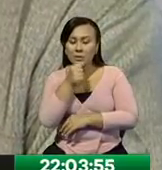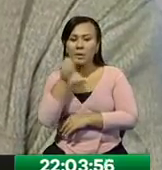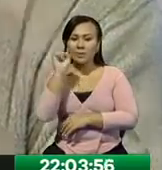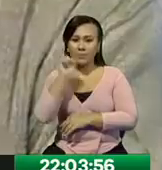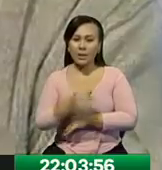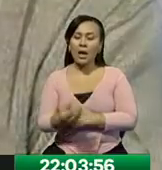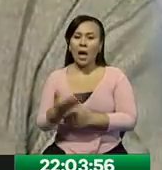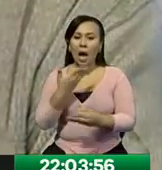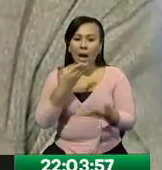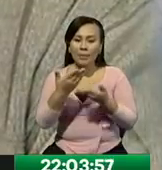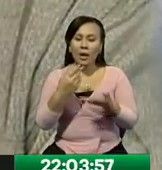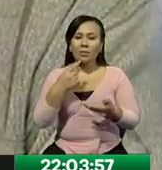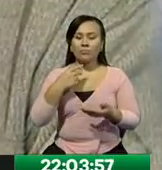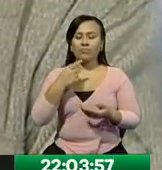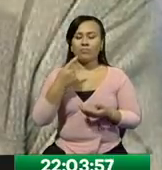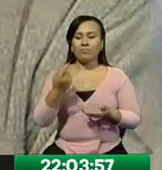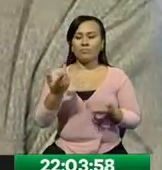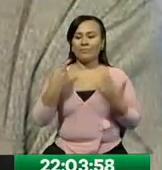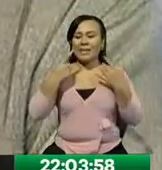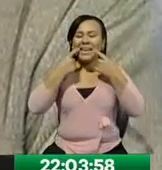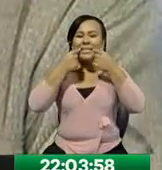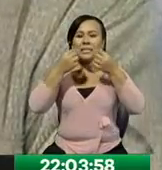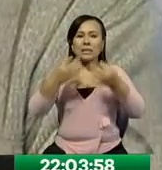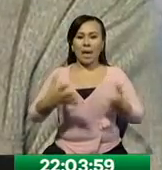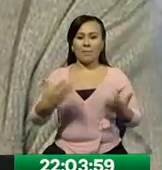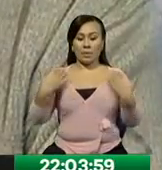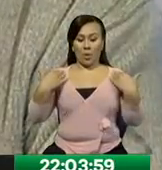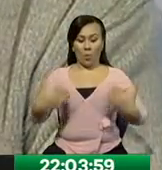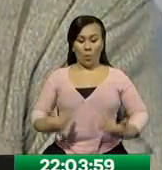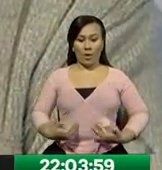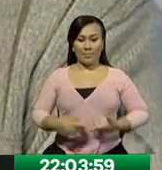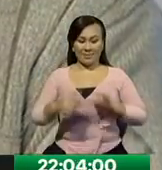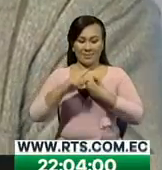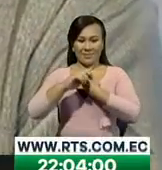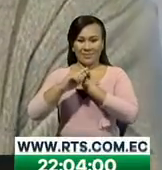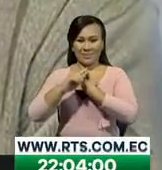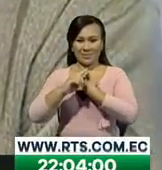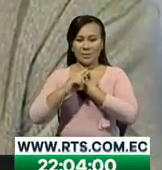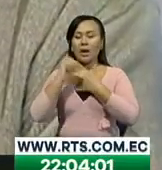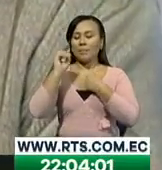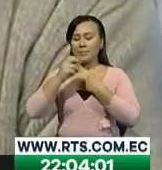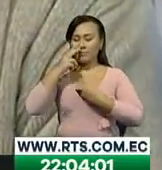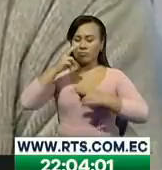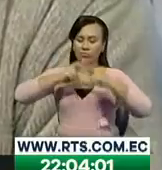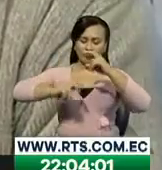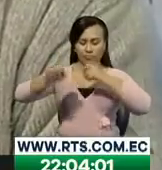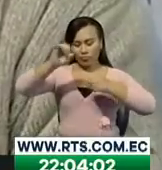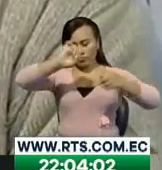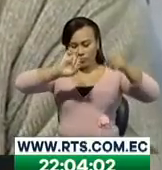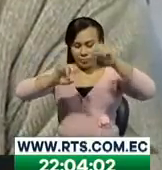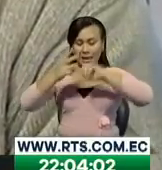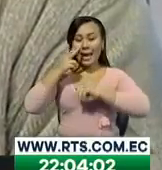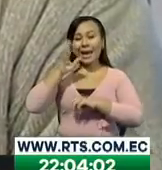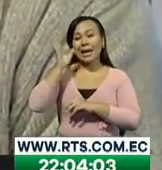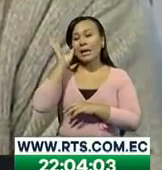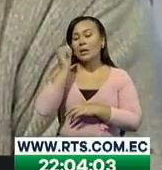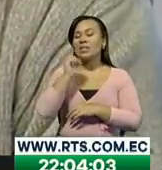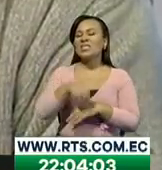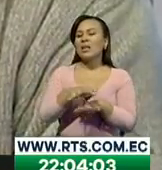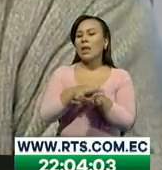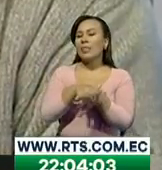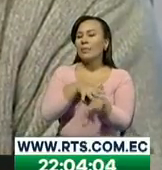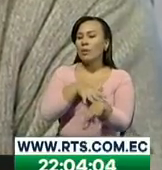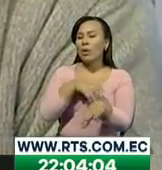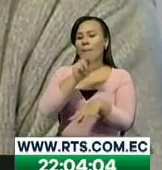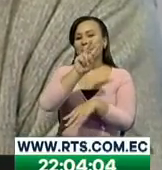tomar las muestras de fluidos corporales y proceder posteriormente a realizar la experticia del laboratorio que se presume durará entre 24